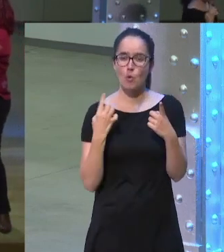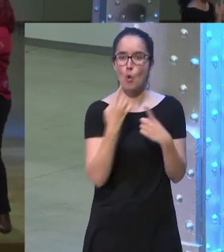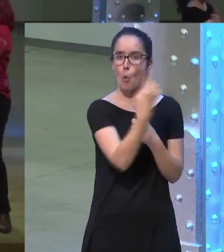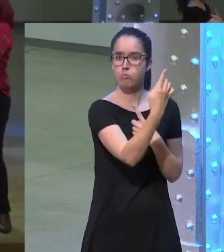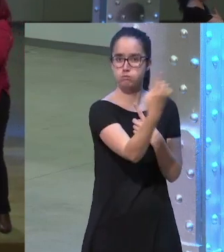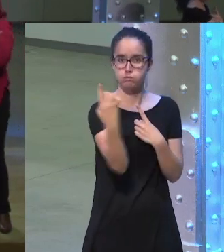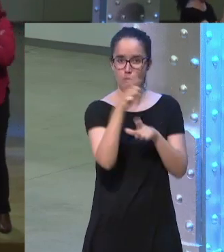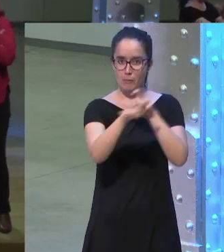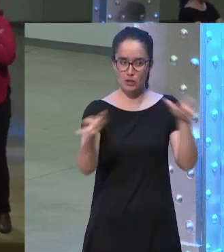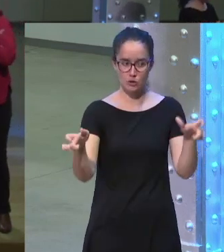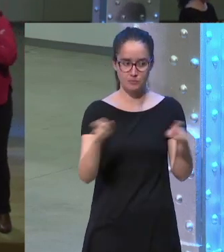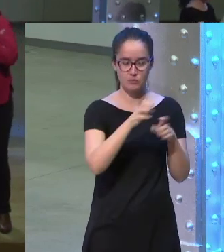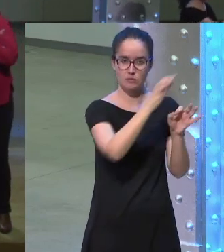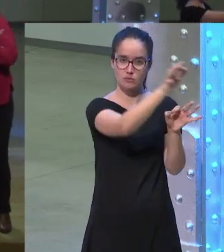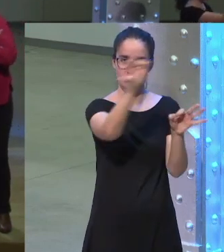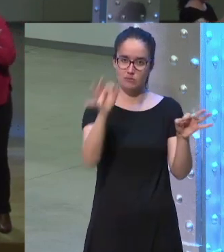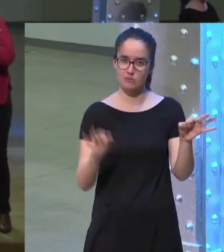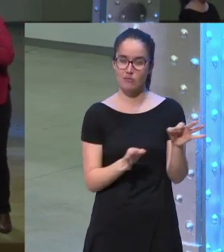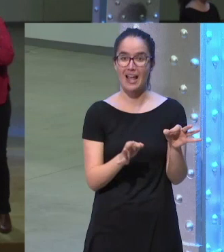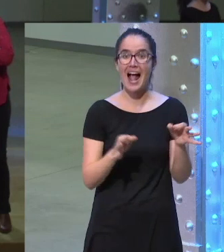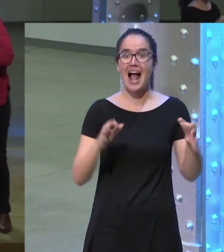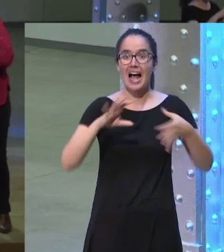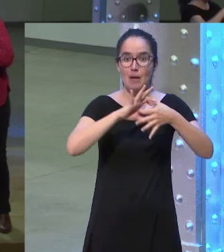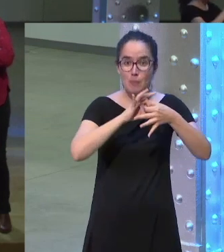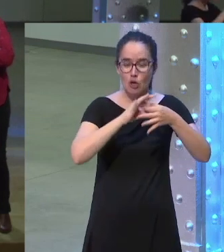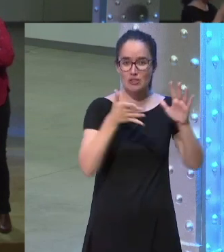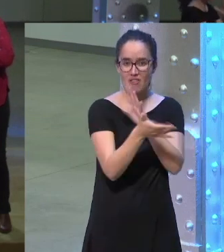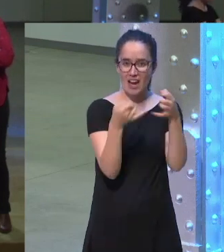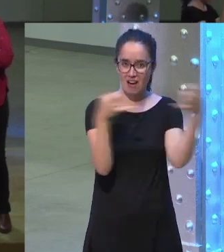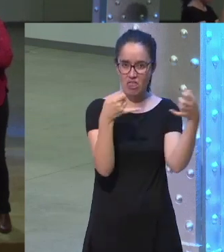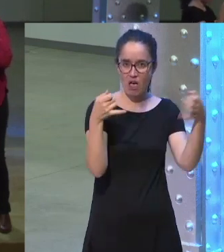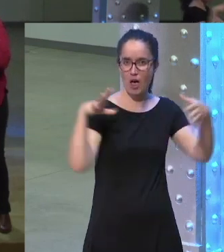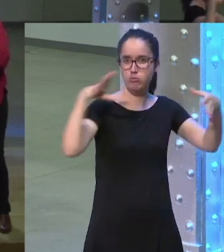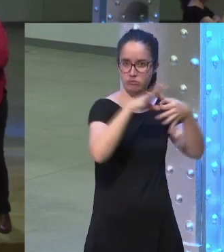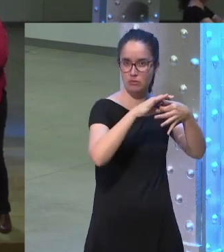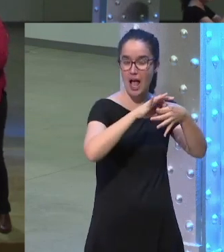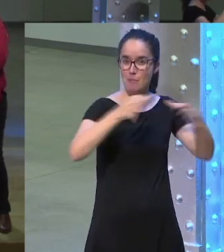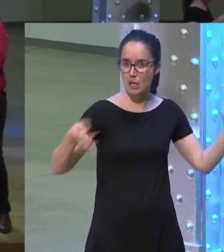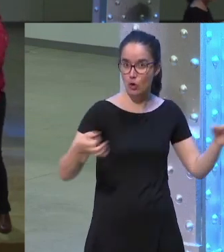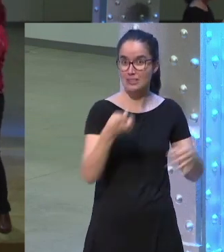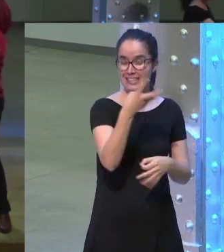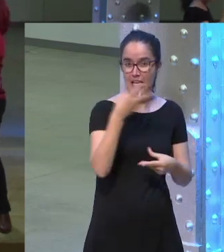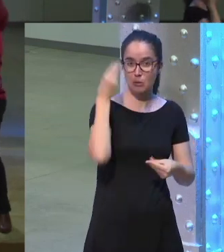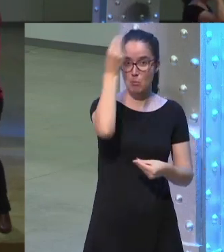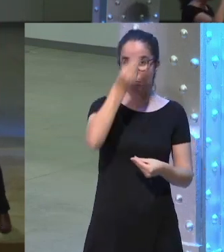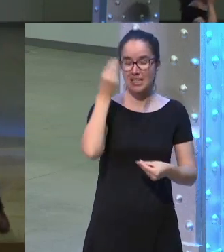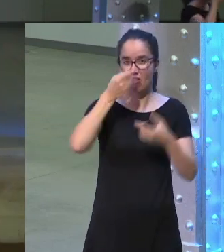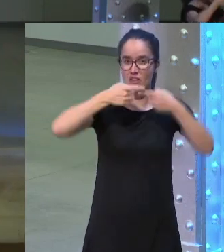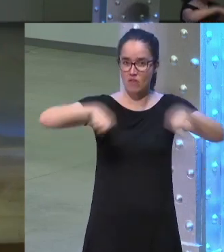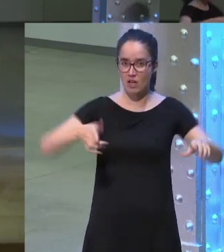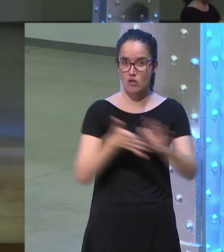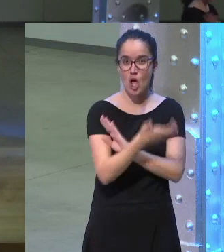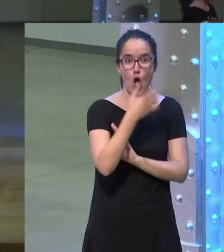personas y que los que son amigos están unidos con rayitas. Entonces vamos a imaginar que hay 3 que piensan algo distinto, están pintados